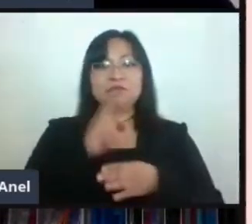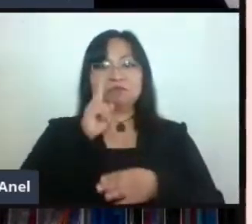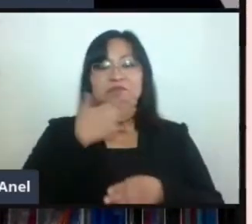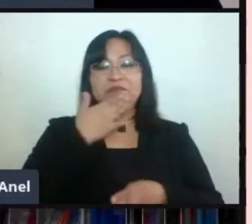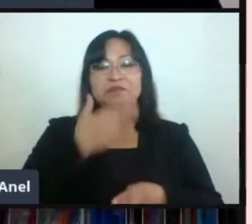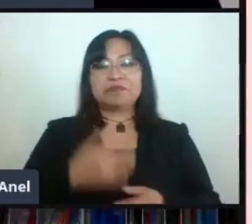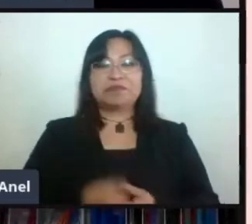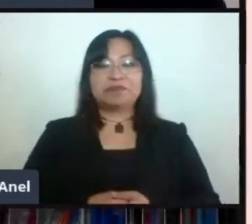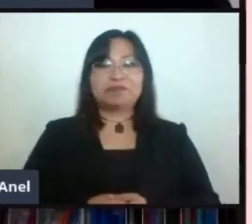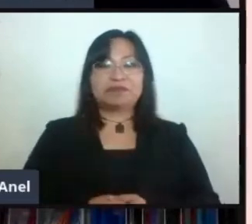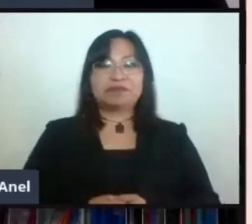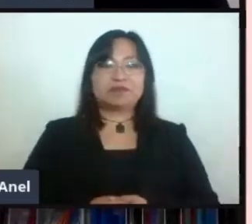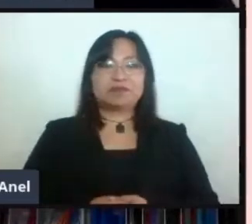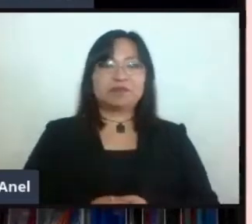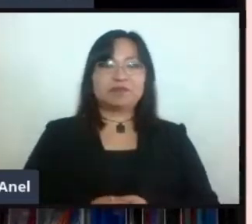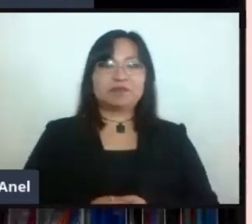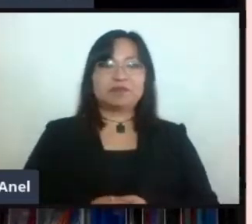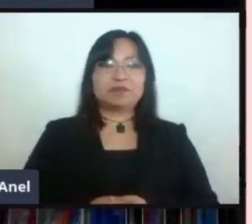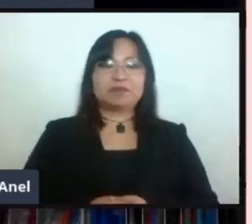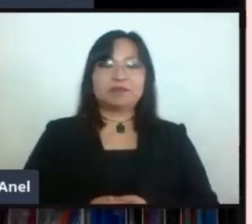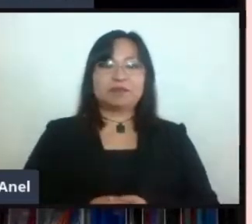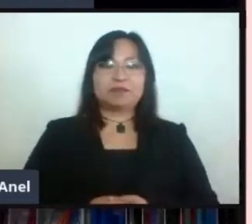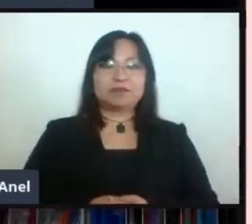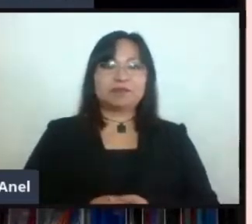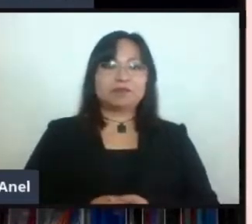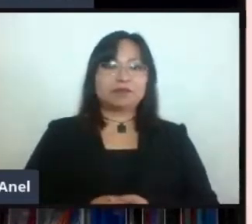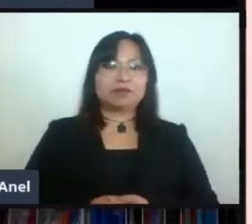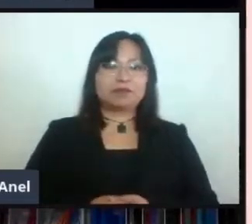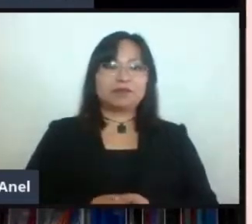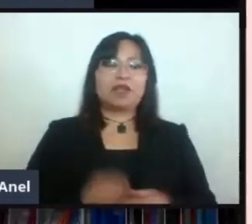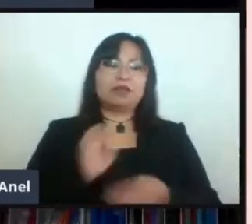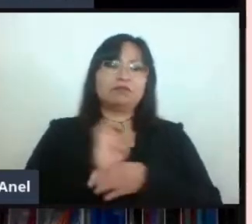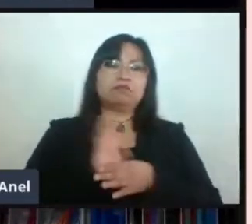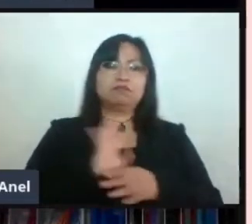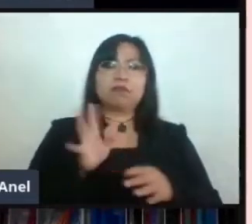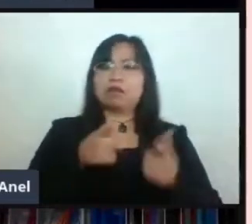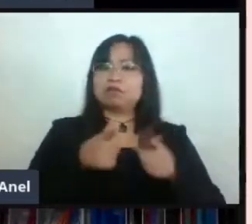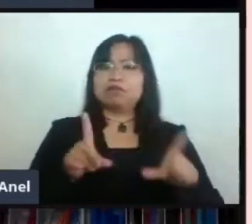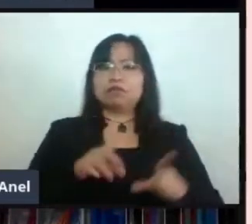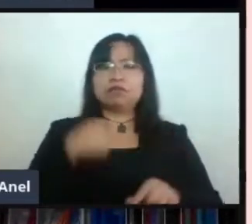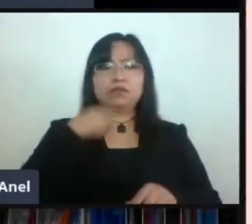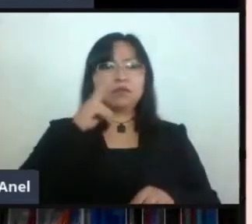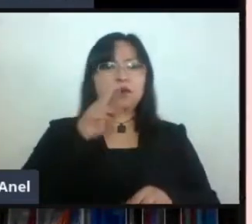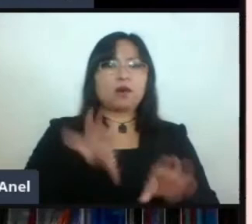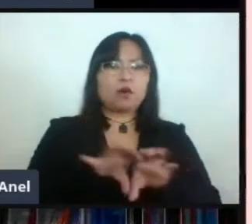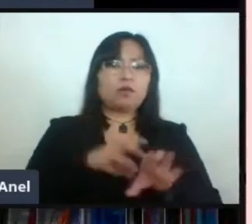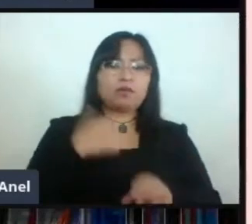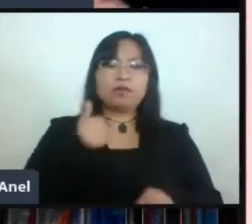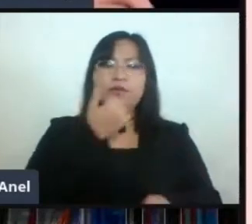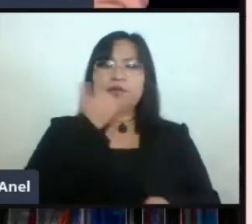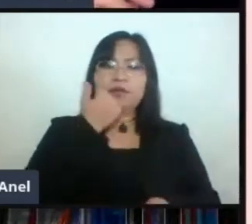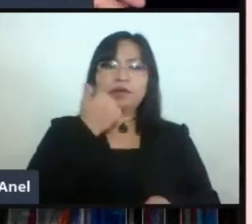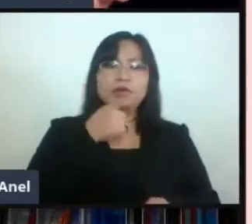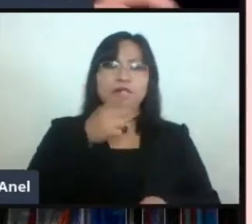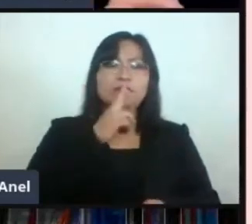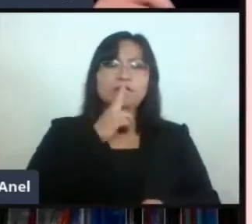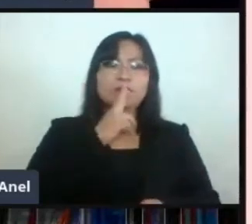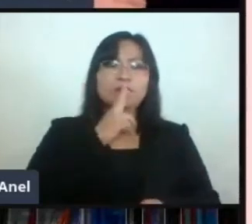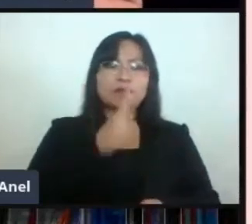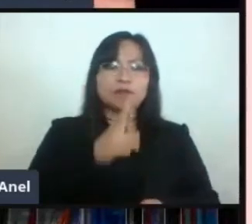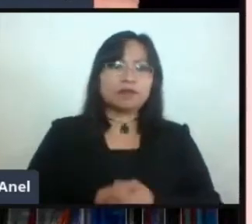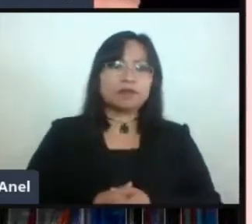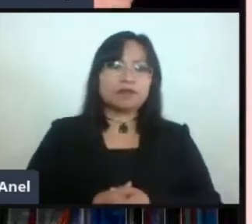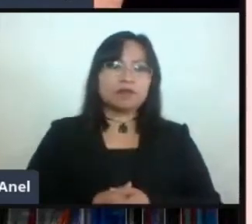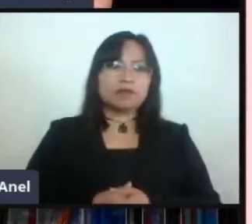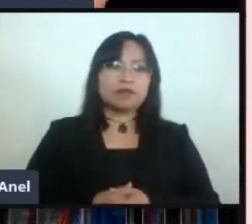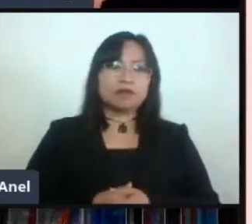puedo ver, tener una visualización previa de cómo vería el alumno esta. ¿Cómo lo hiciste, Ale? ¿Te Ay, podrías